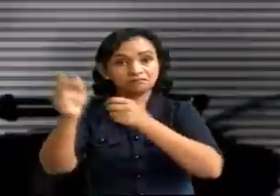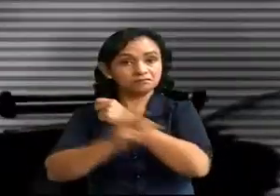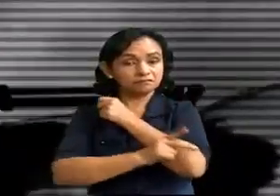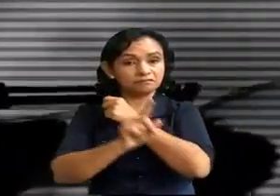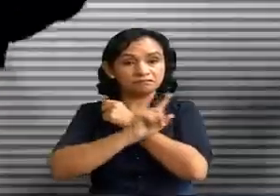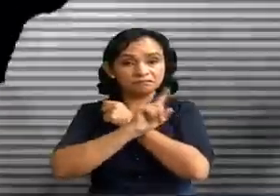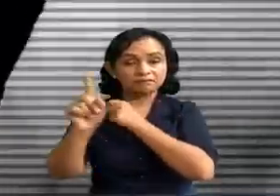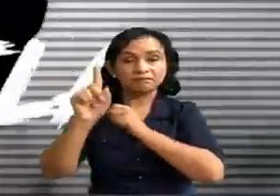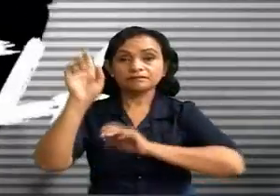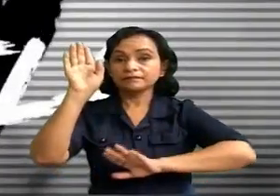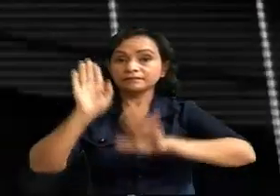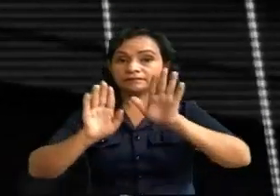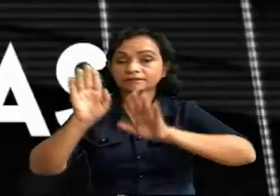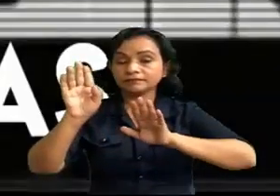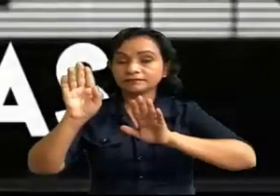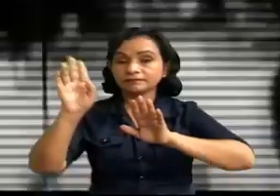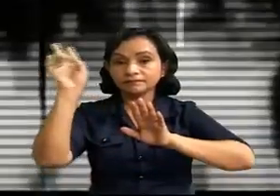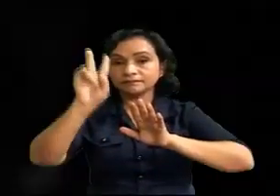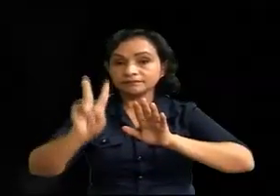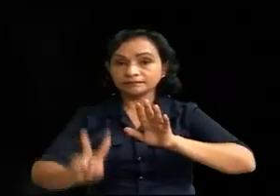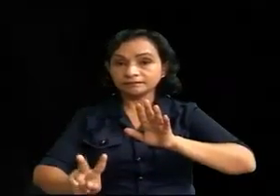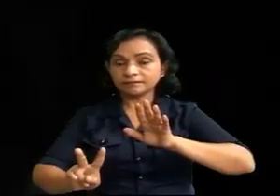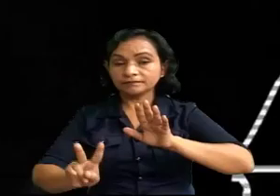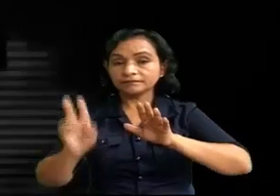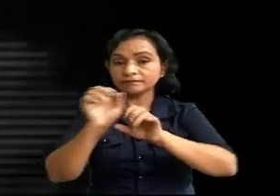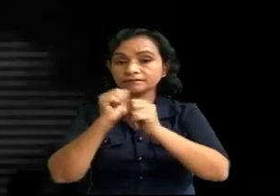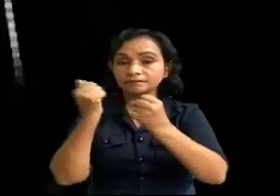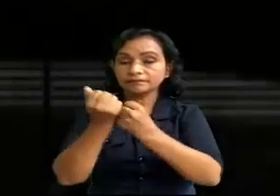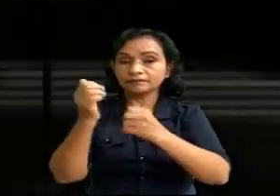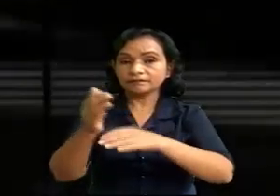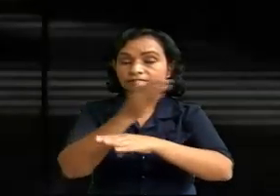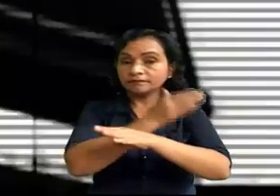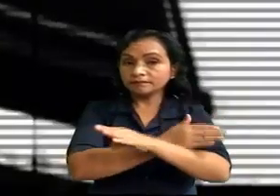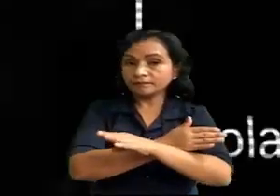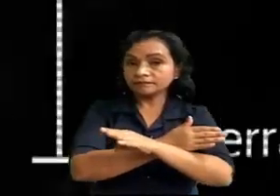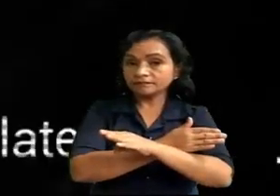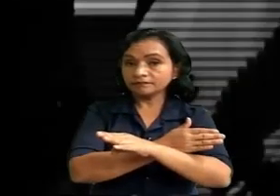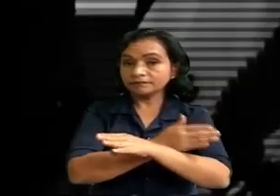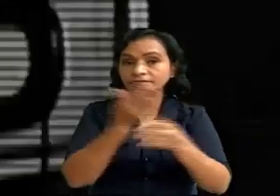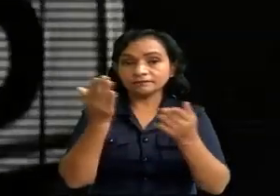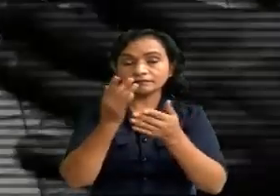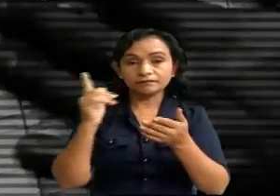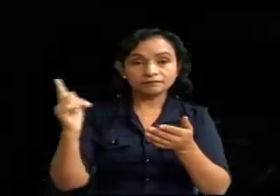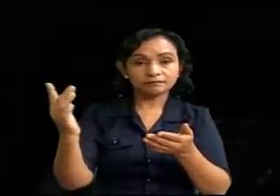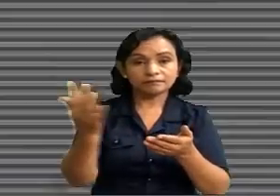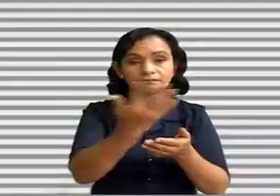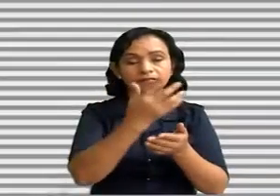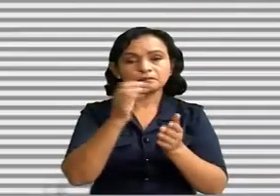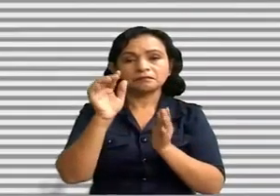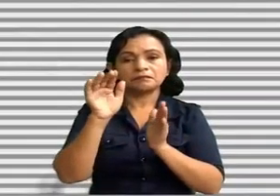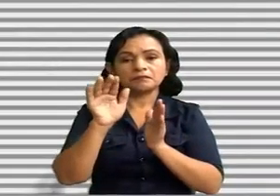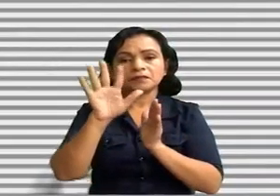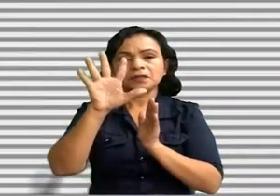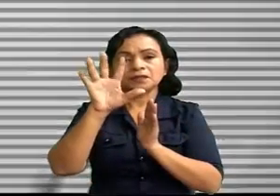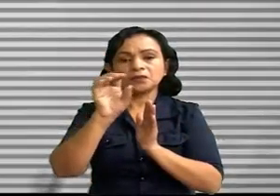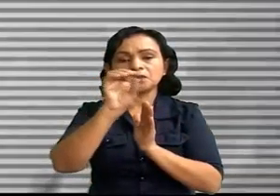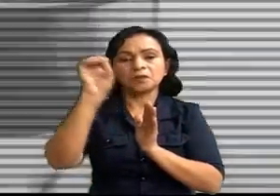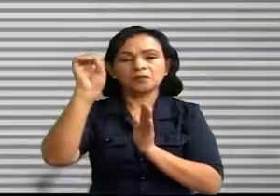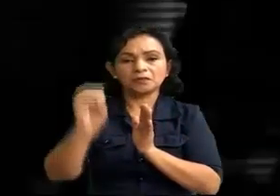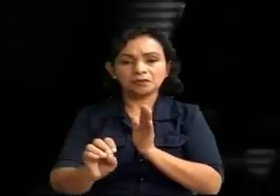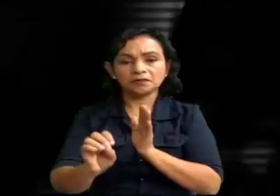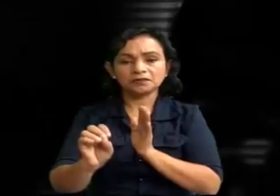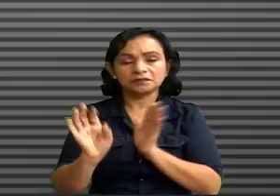La participación de Venezuela en las antiguas asociaciones estratégicas era en todos los casos menor a 50%.